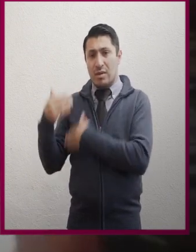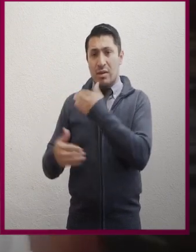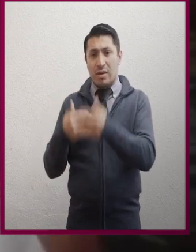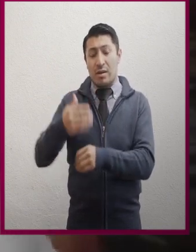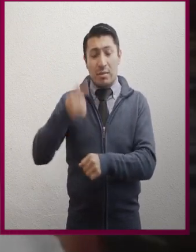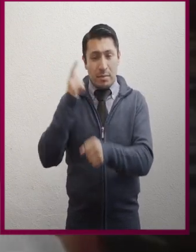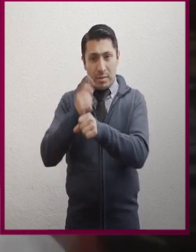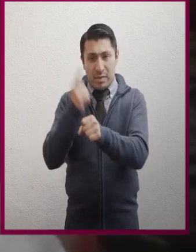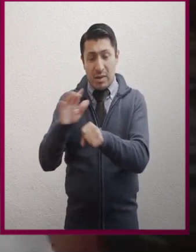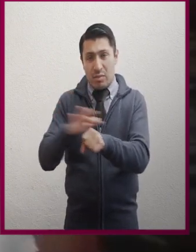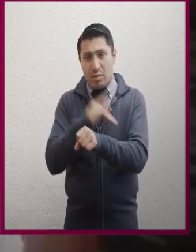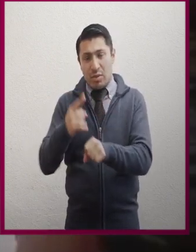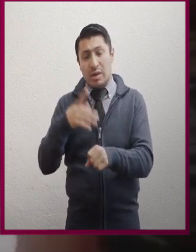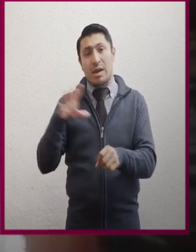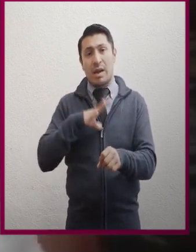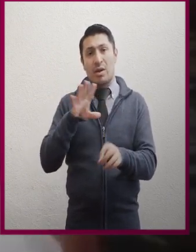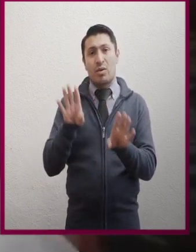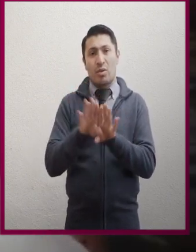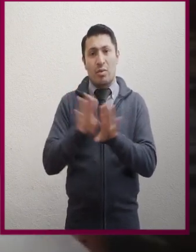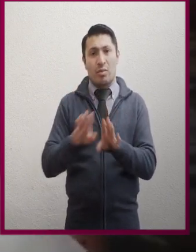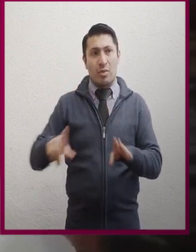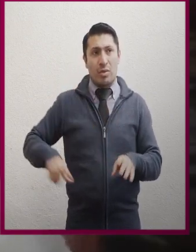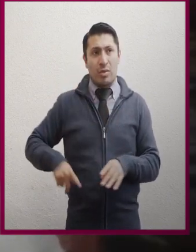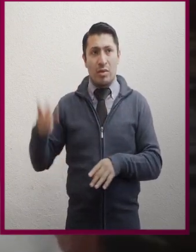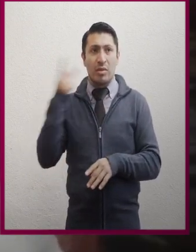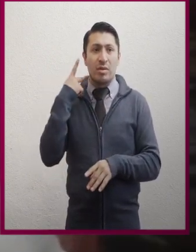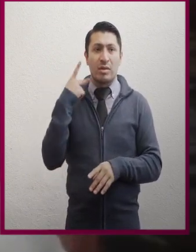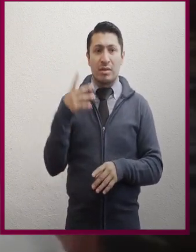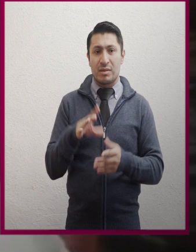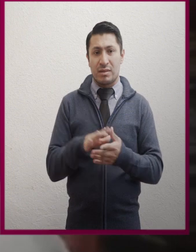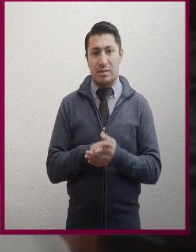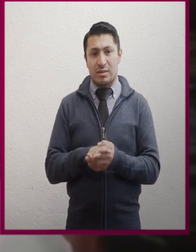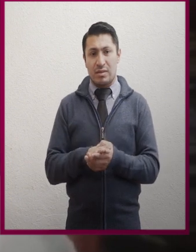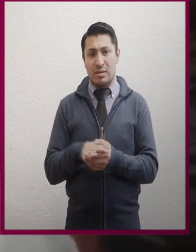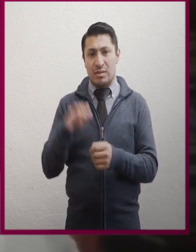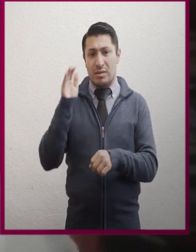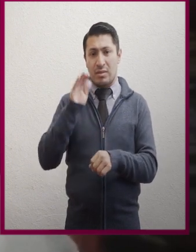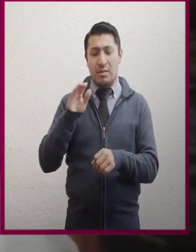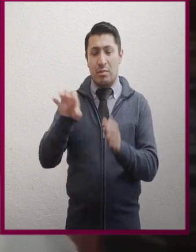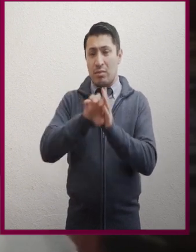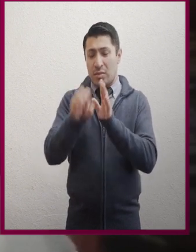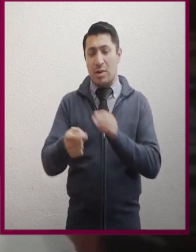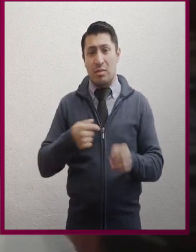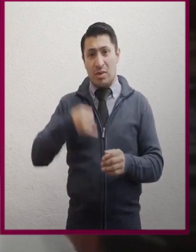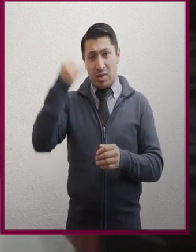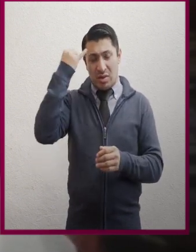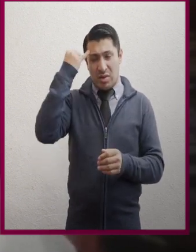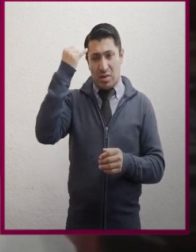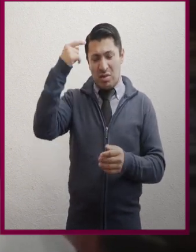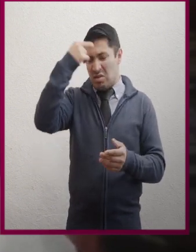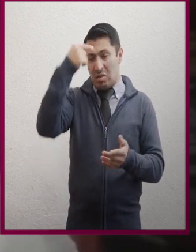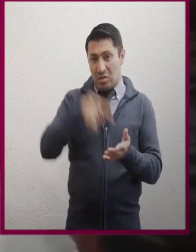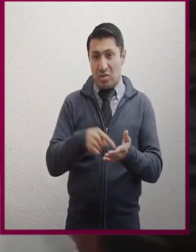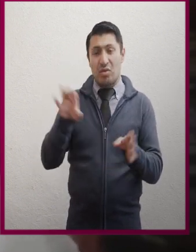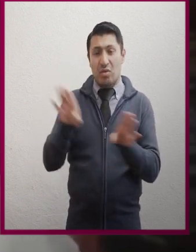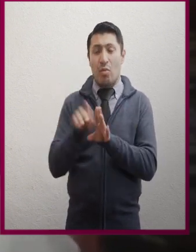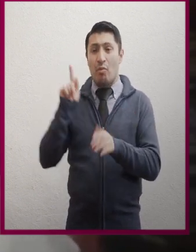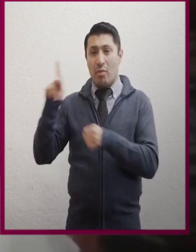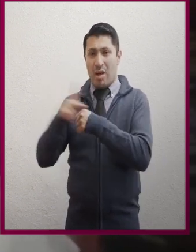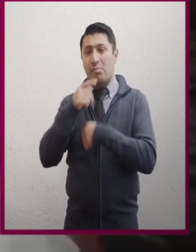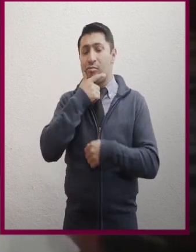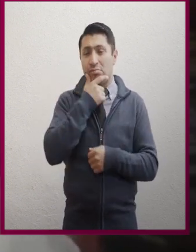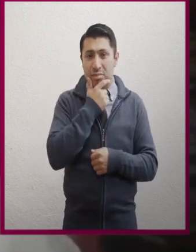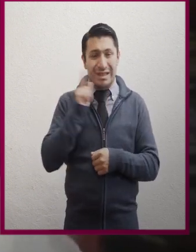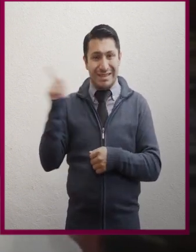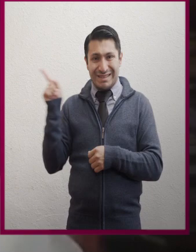político, por ejemplo en Francia es lo que más se me ocurre, y también en Gran Bretaña, han prometido sobre todo que se tiene